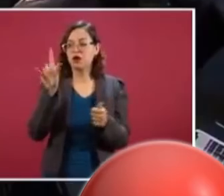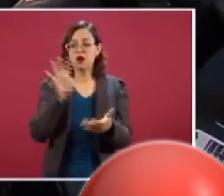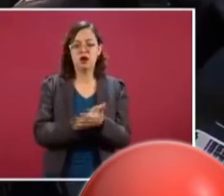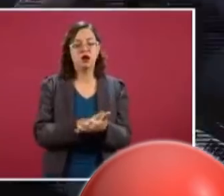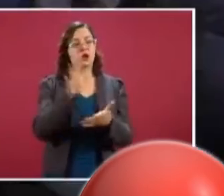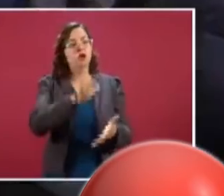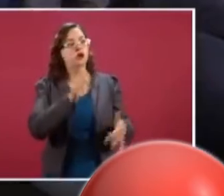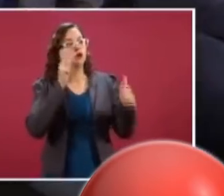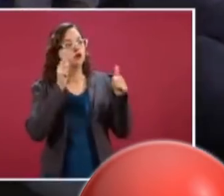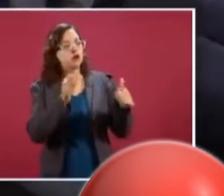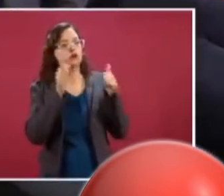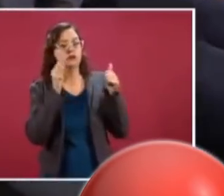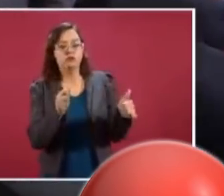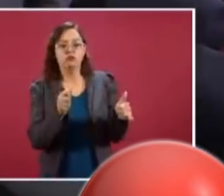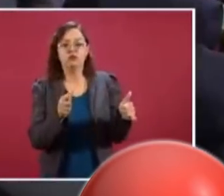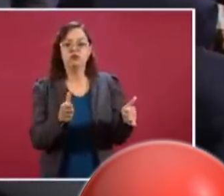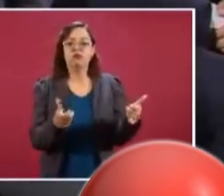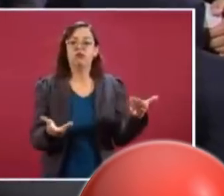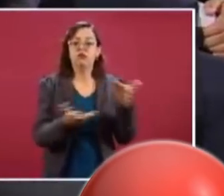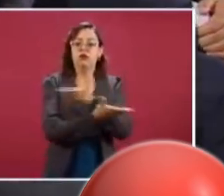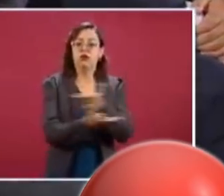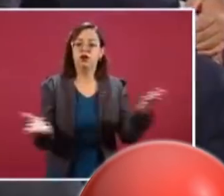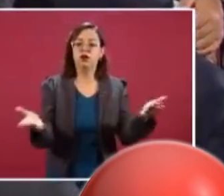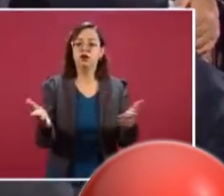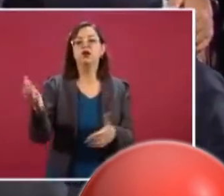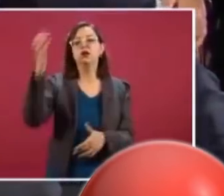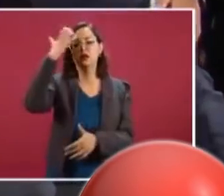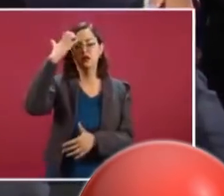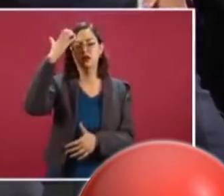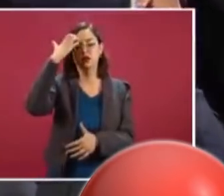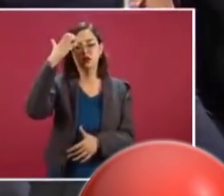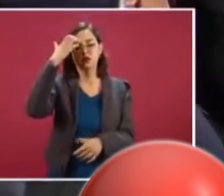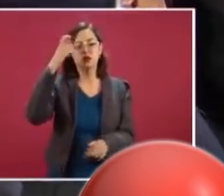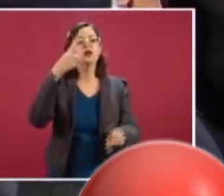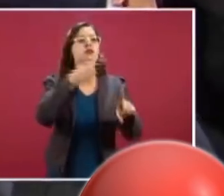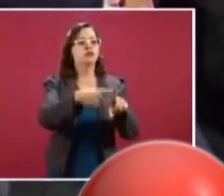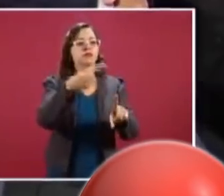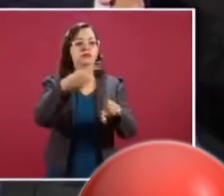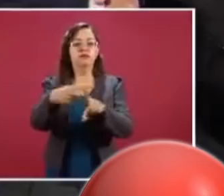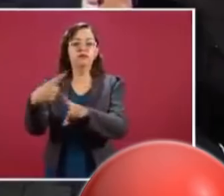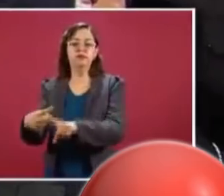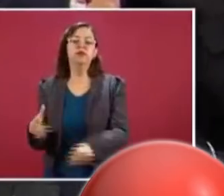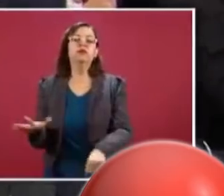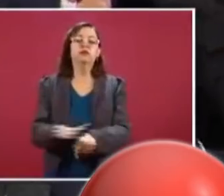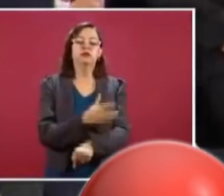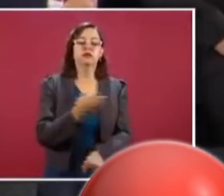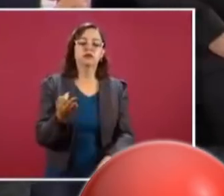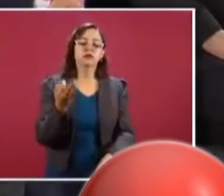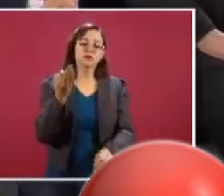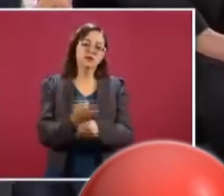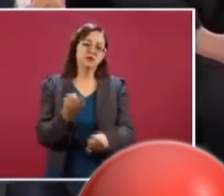están viendo, que sepan quiénes nos acompañan, porque este es un acto muy